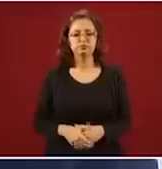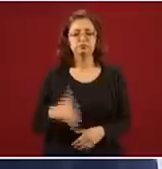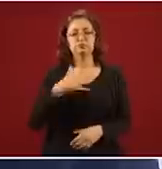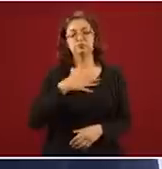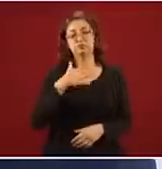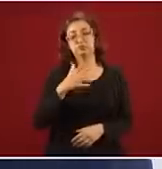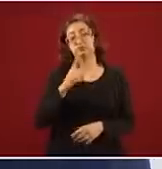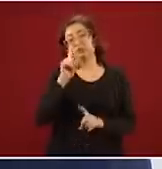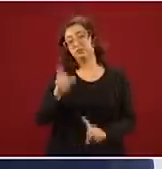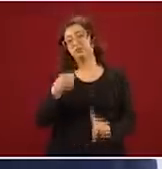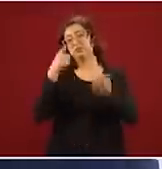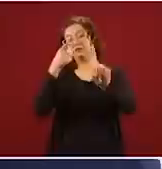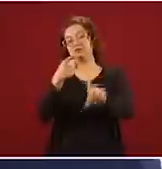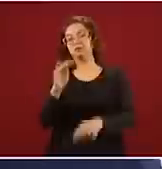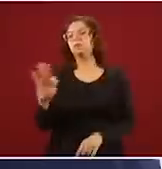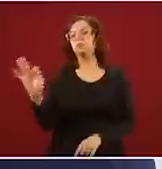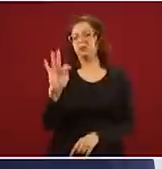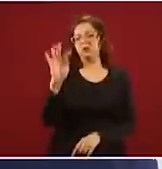una utopía,